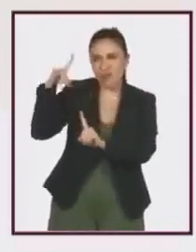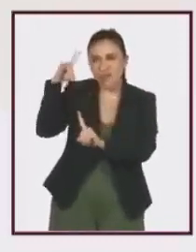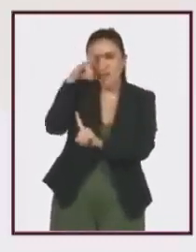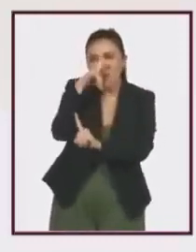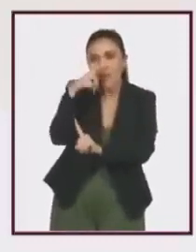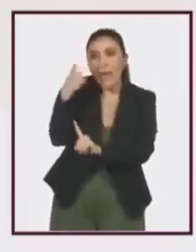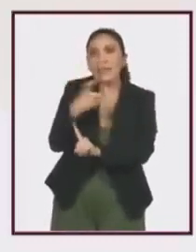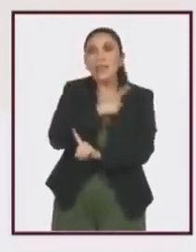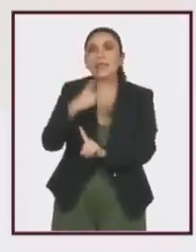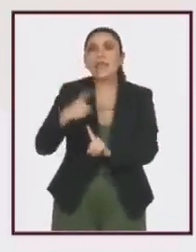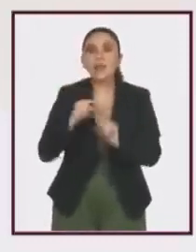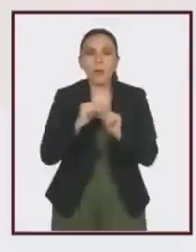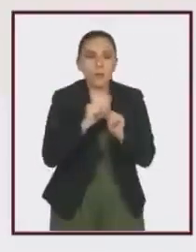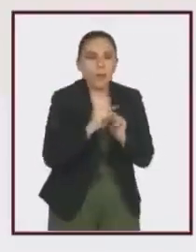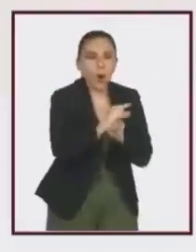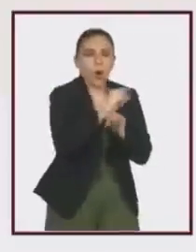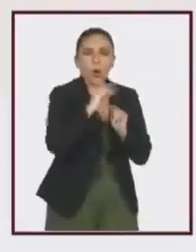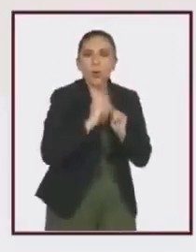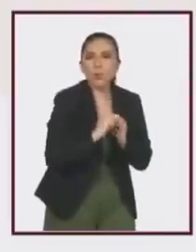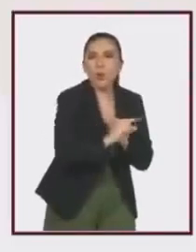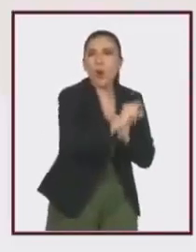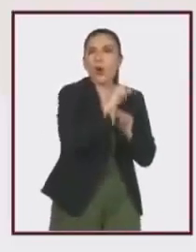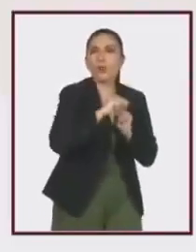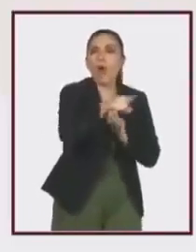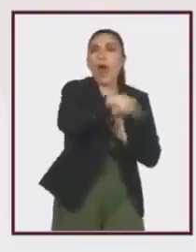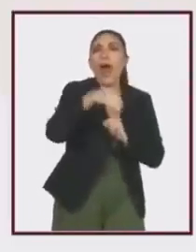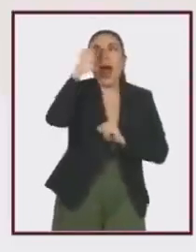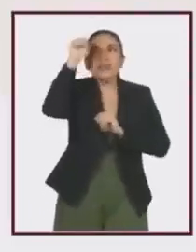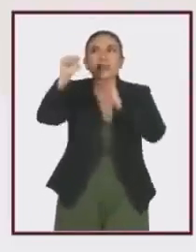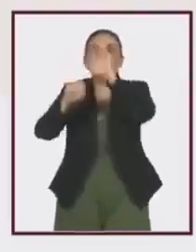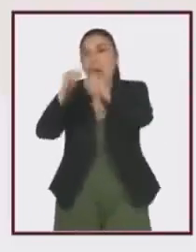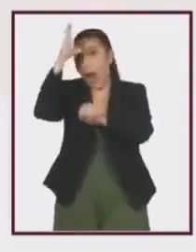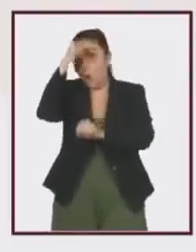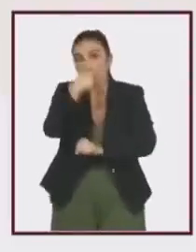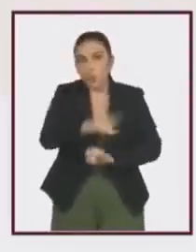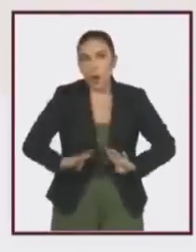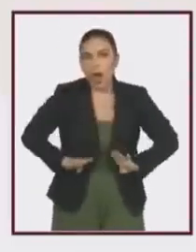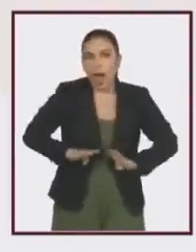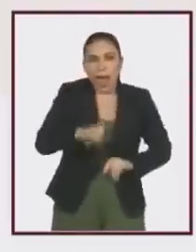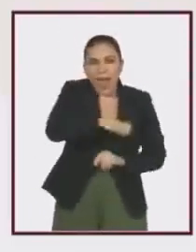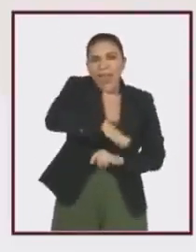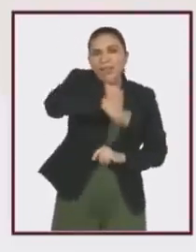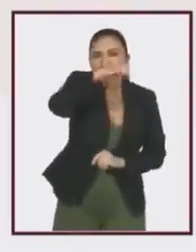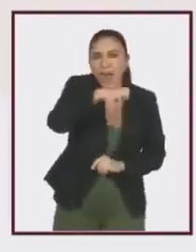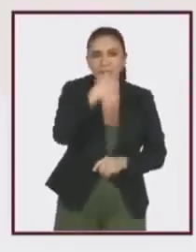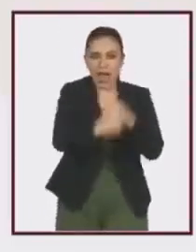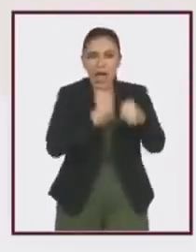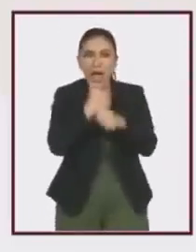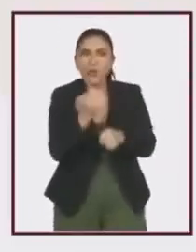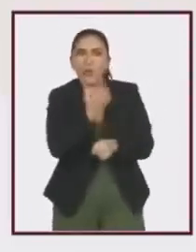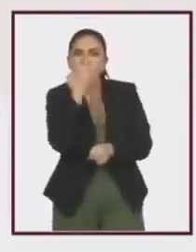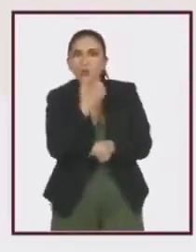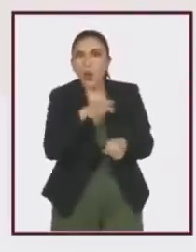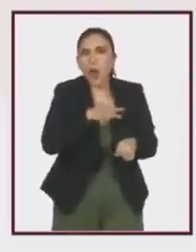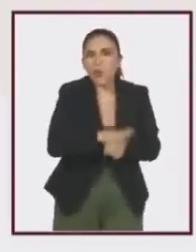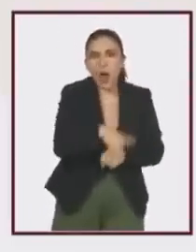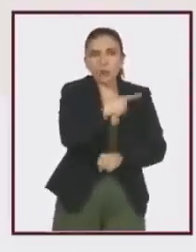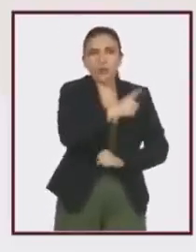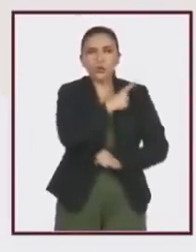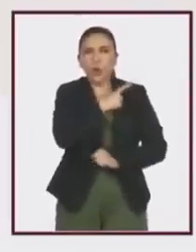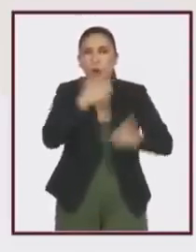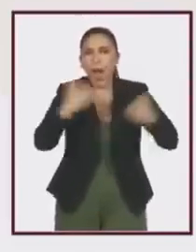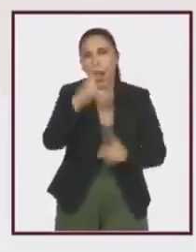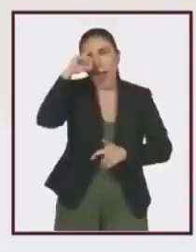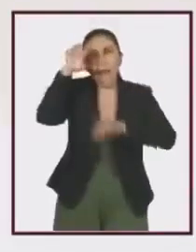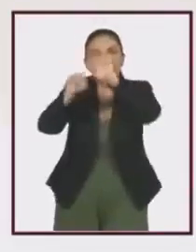se tiene que ir dosificando a nuestros estudiantes de acuerdo con su edad, con el grado educativo, con la capacidad de conocimientos que vayan